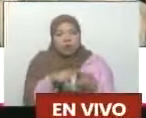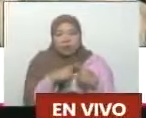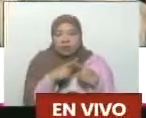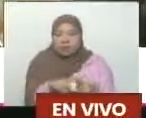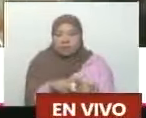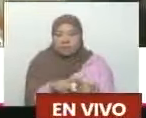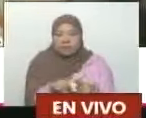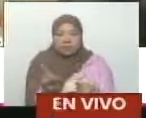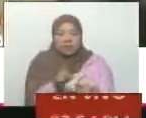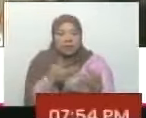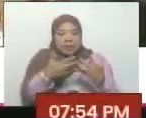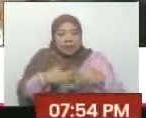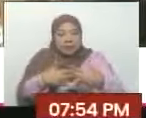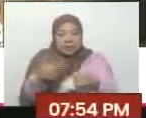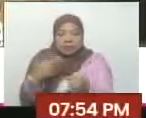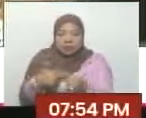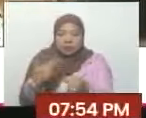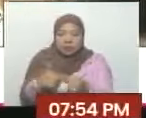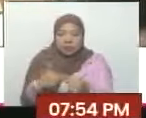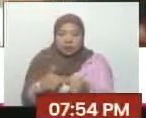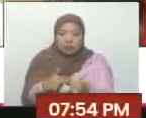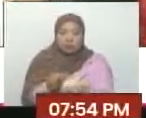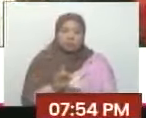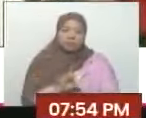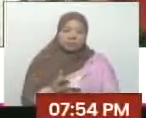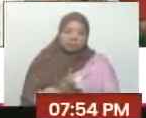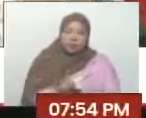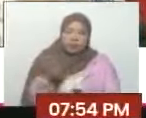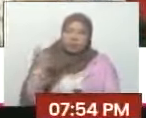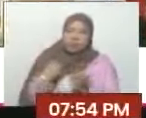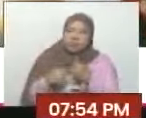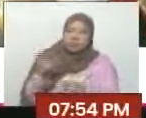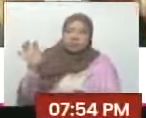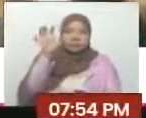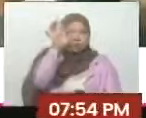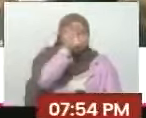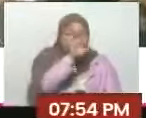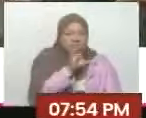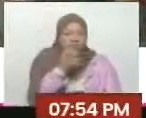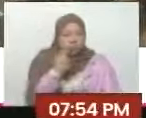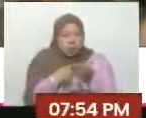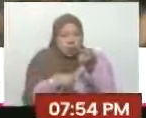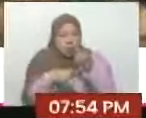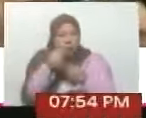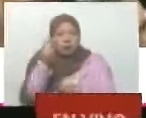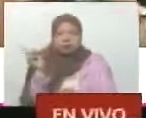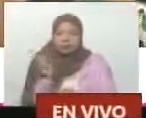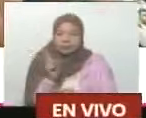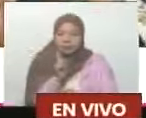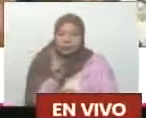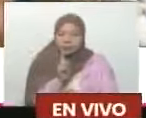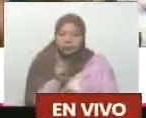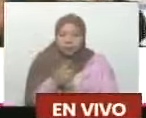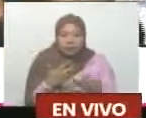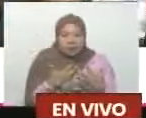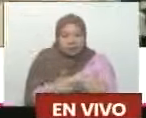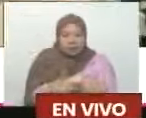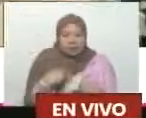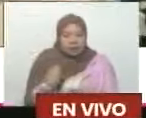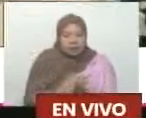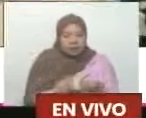importábamos el 85% de todo lo que consumía el país. Ya no. Nos independizamos de la chequera petrolera.